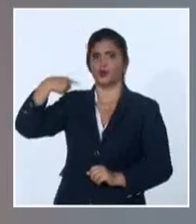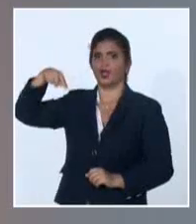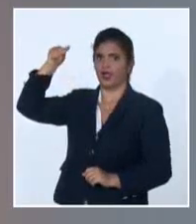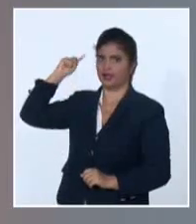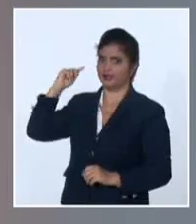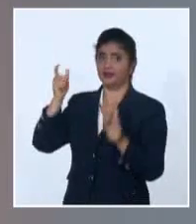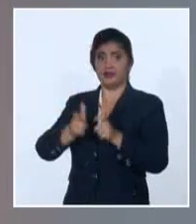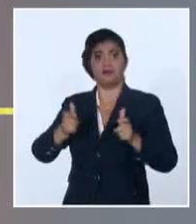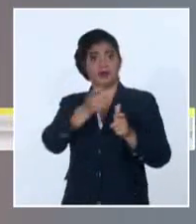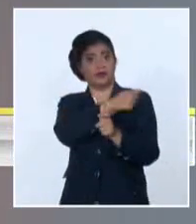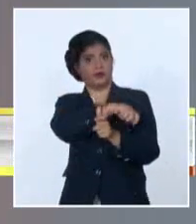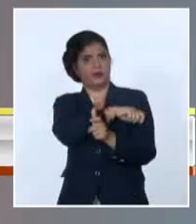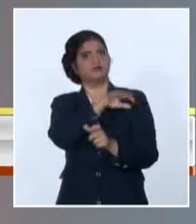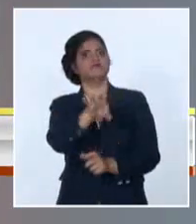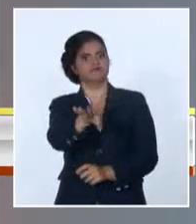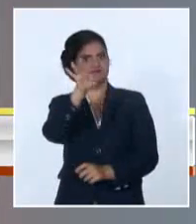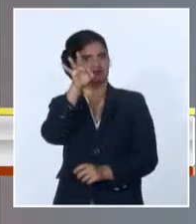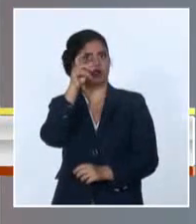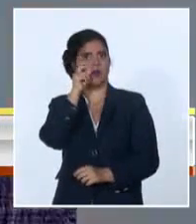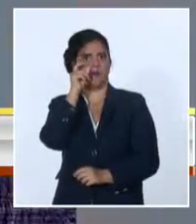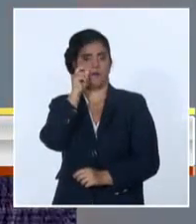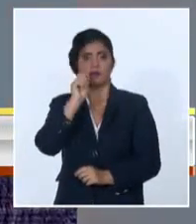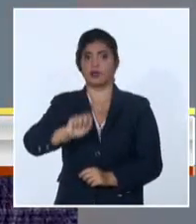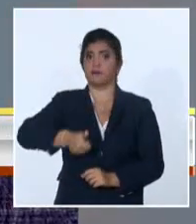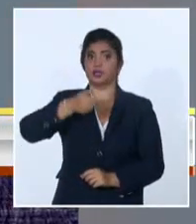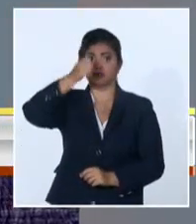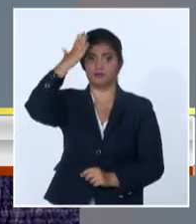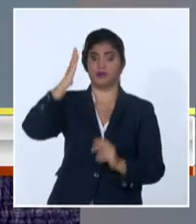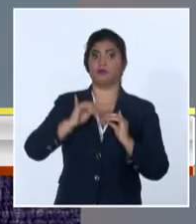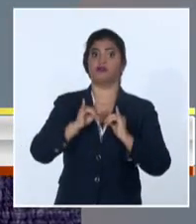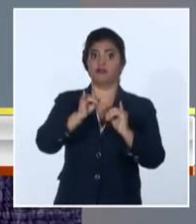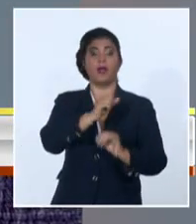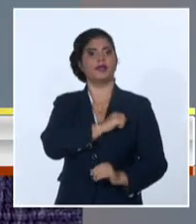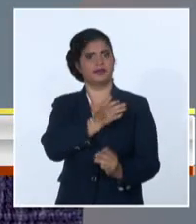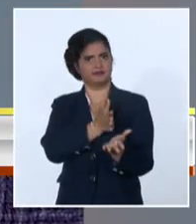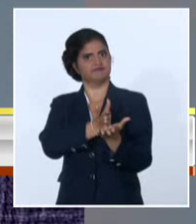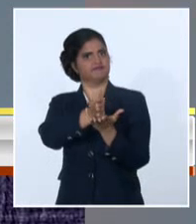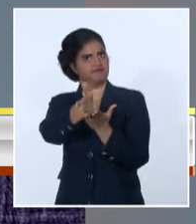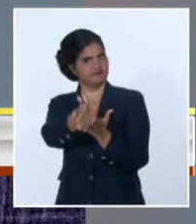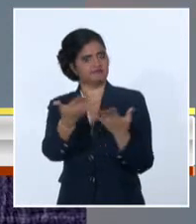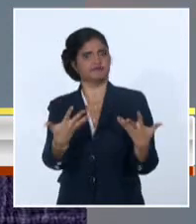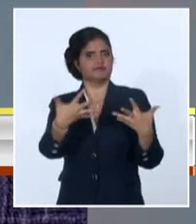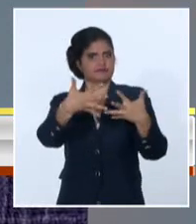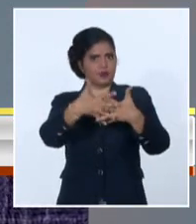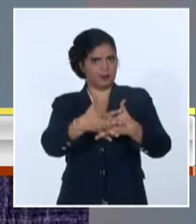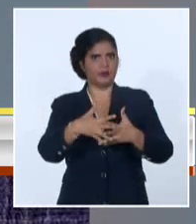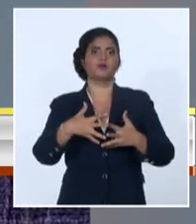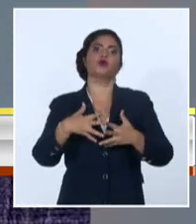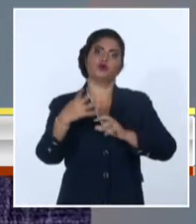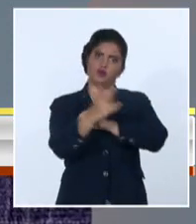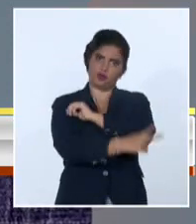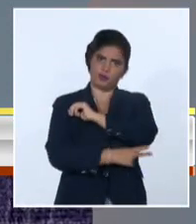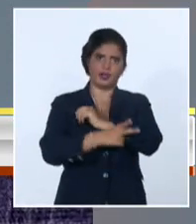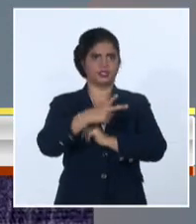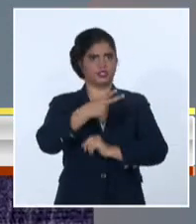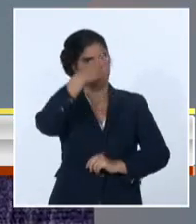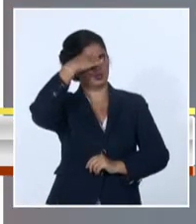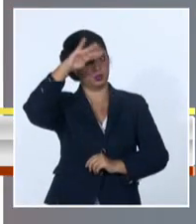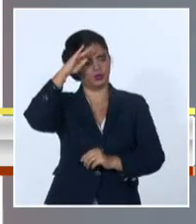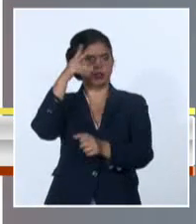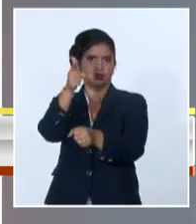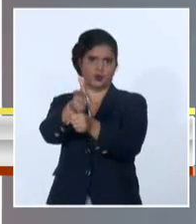de continuar desarrollando las relaciones bilaterales entre ambos países. Bernardo Arévalo, sociólogo y diplomático perteneciente al movimiento